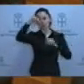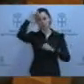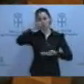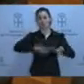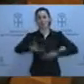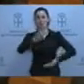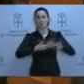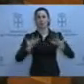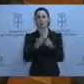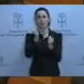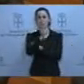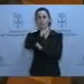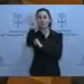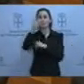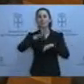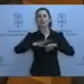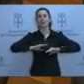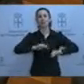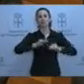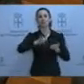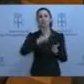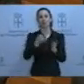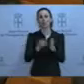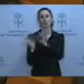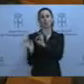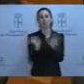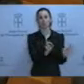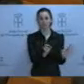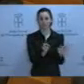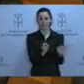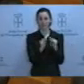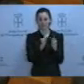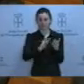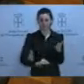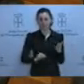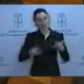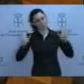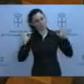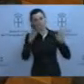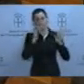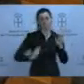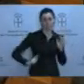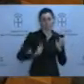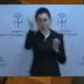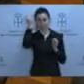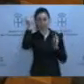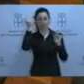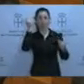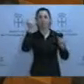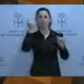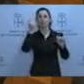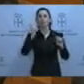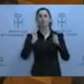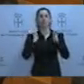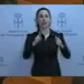colaborando con la Fundación en el desarrollo de proyectos concretos que, hombre, si culminan con éxito, pueden suponer un